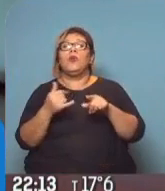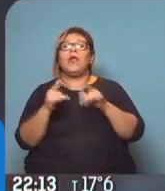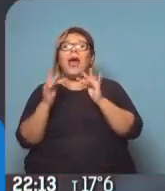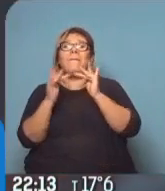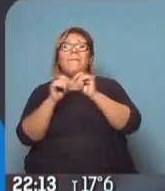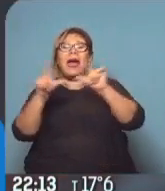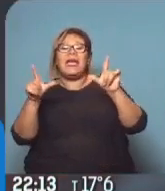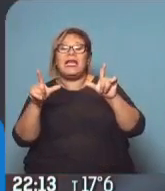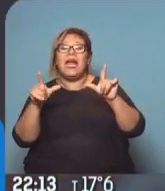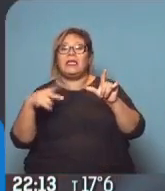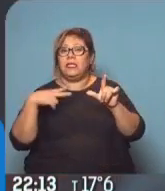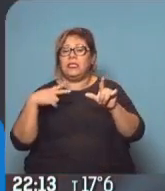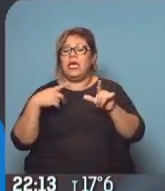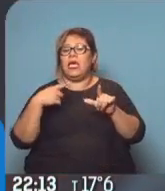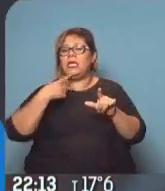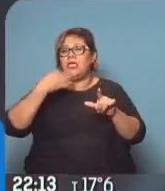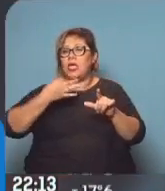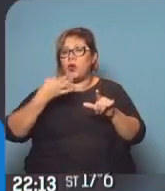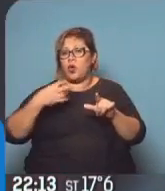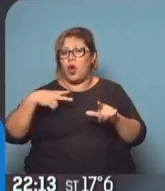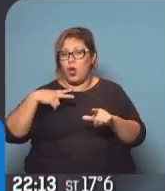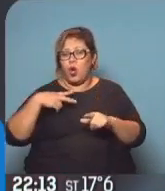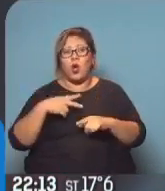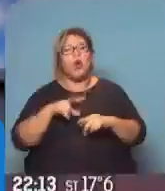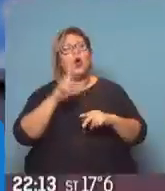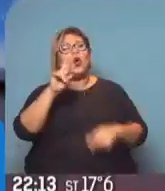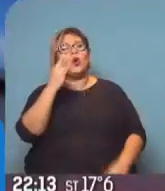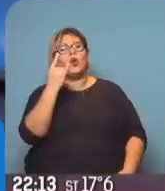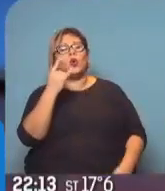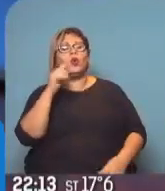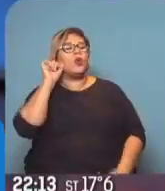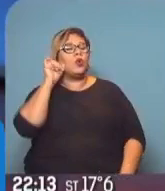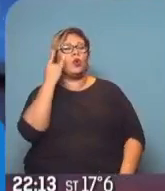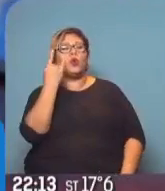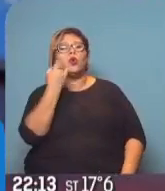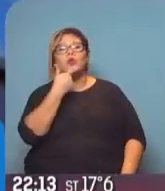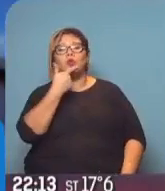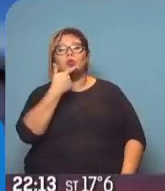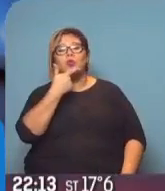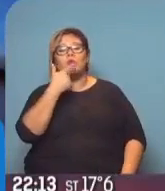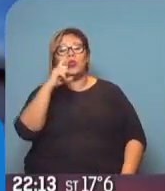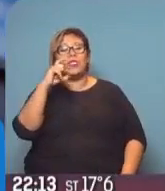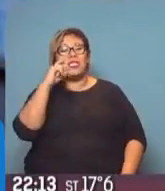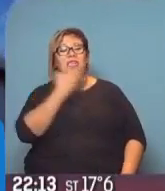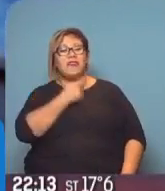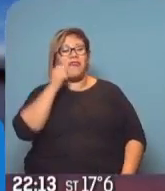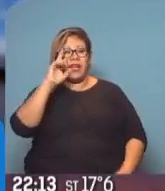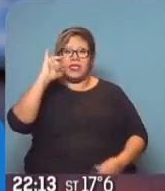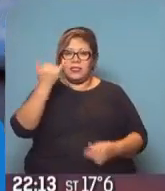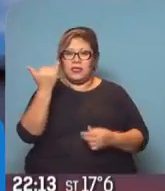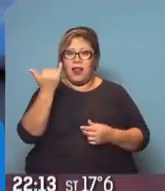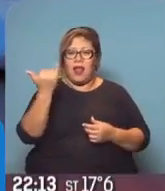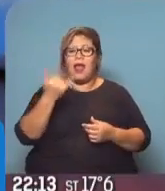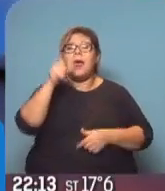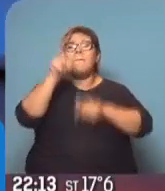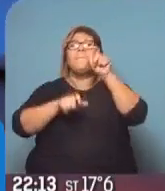es Guccifer. Guccifer, exactamente, o sea, hay varios, hay toda una lista de espías